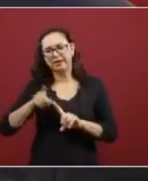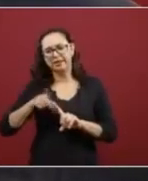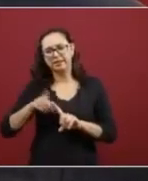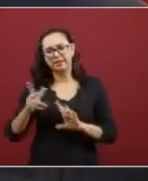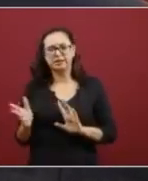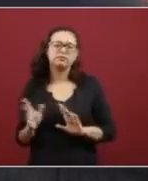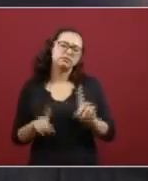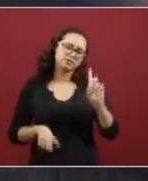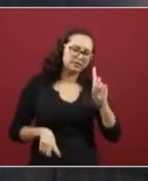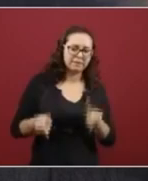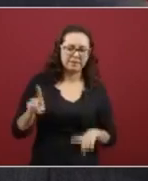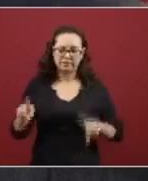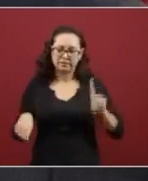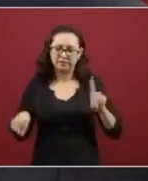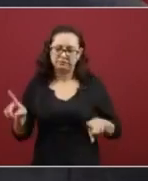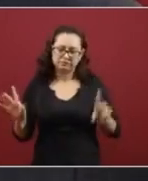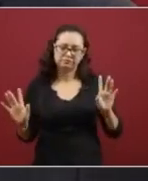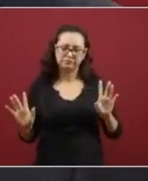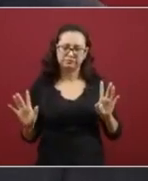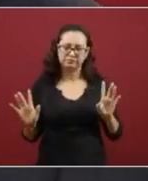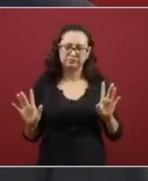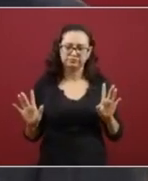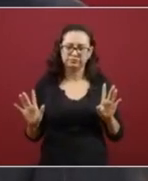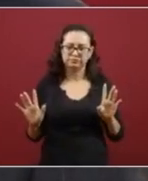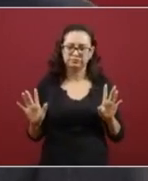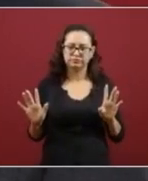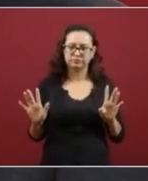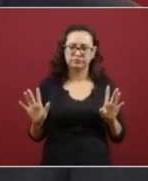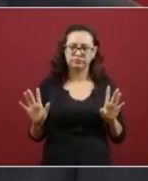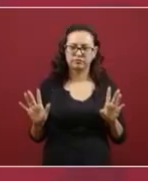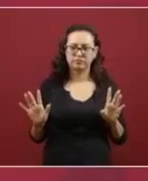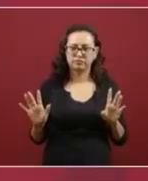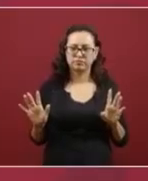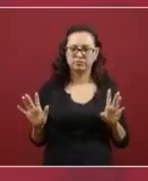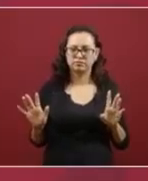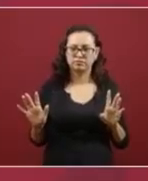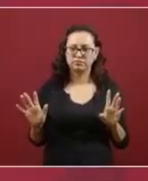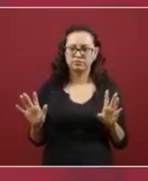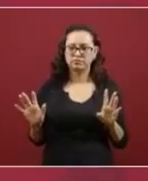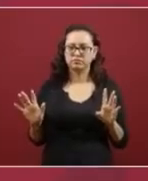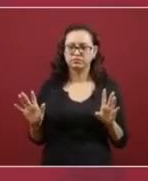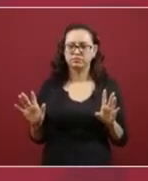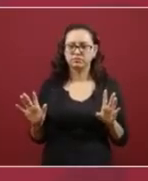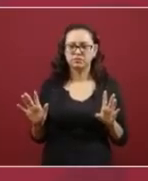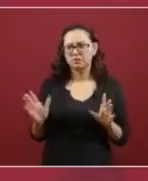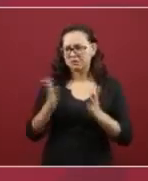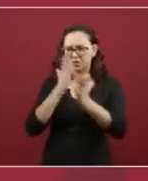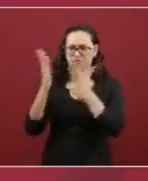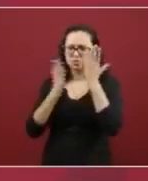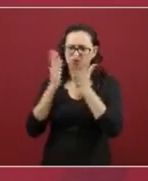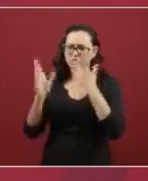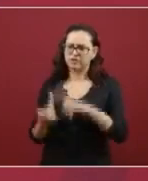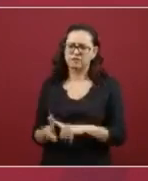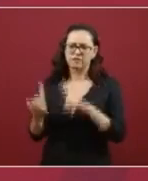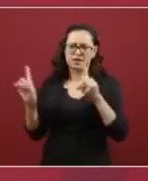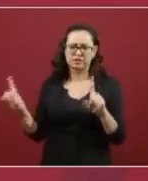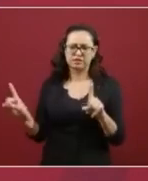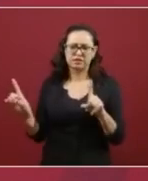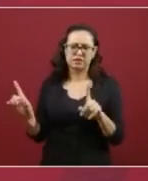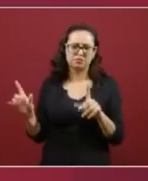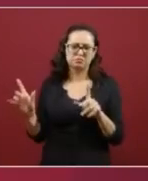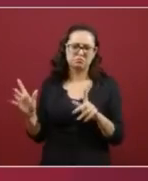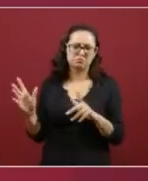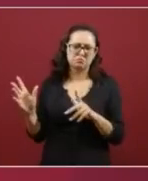acostumbra a las tareas, tienen unas prácticas de estudio distintas, de acuerdo a la